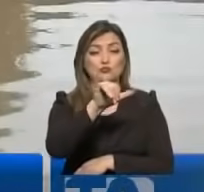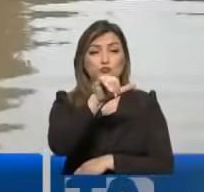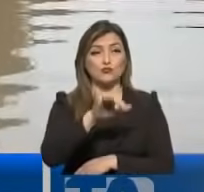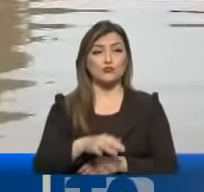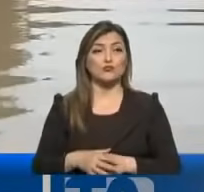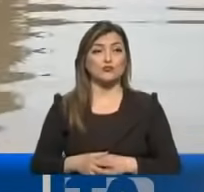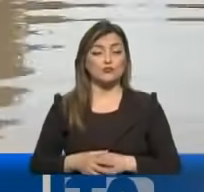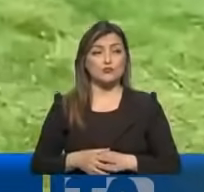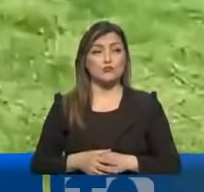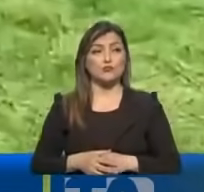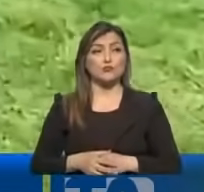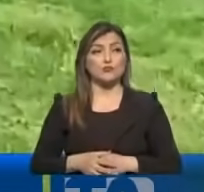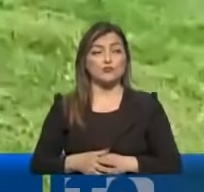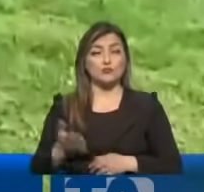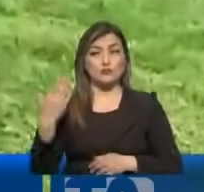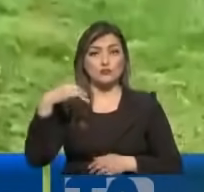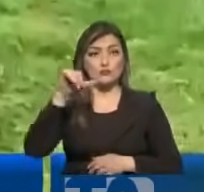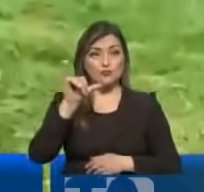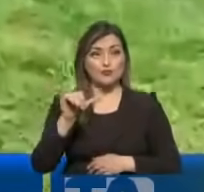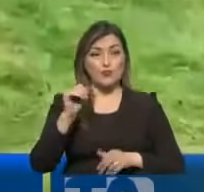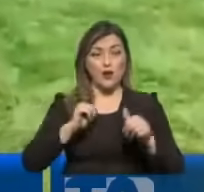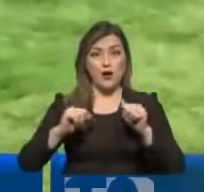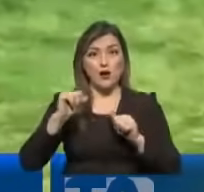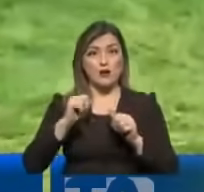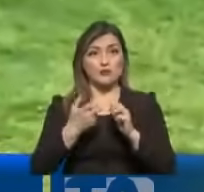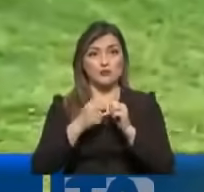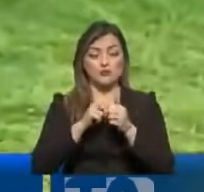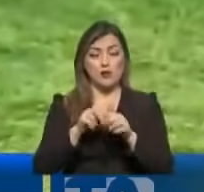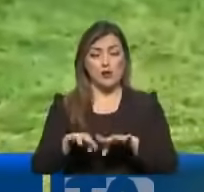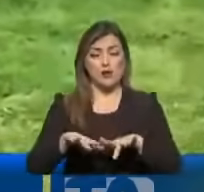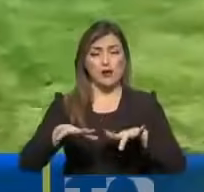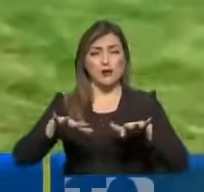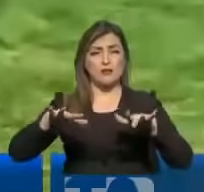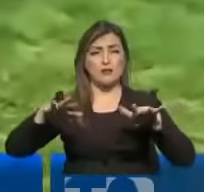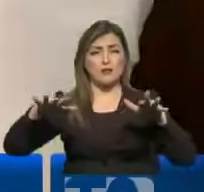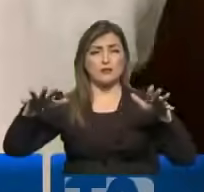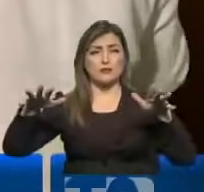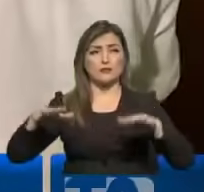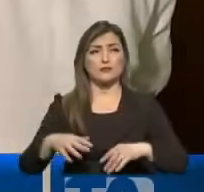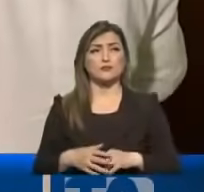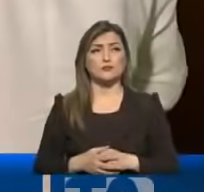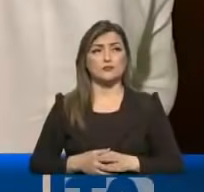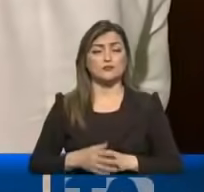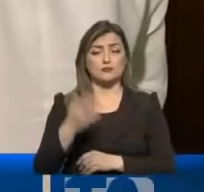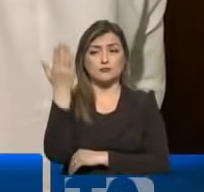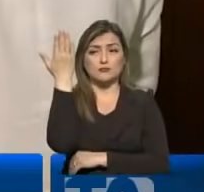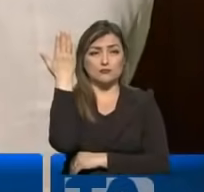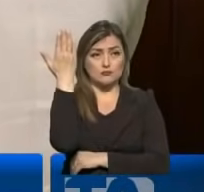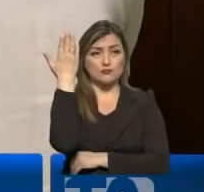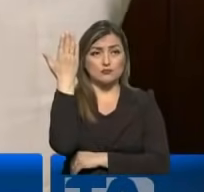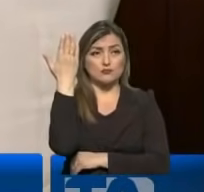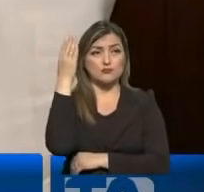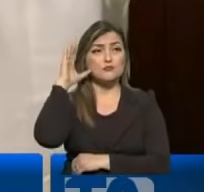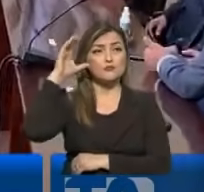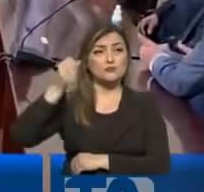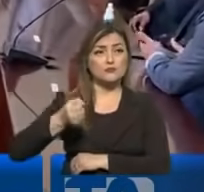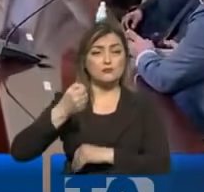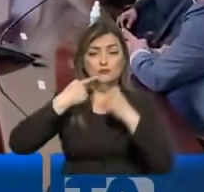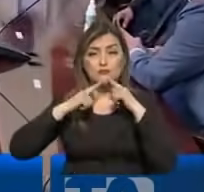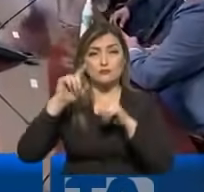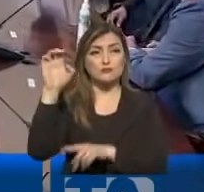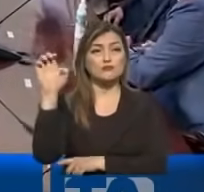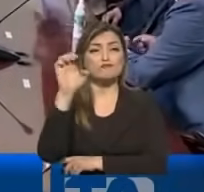Tras estos episodios sufridos desde el pasado sábado por el desbordamiento de los ríos Tarqui y Aruncay, el alcalde de Cuenca, Pedro Palacios, declaró